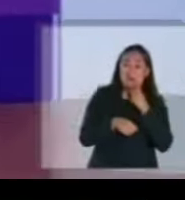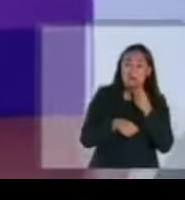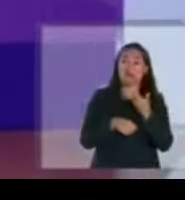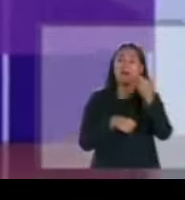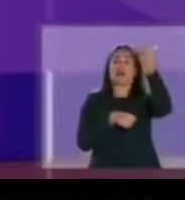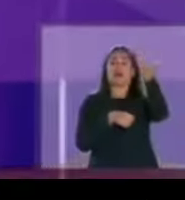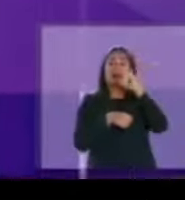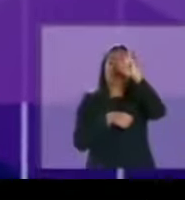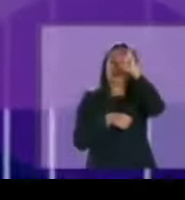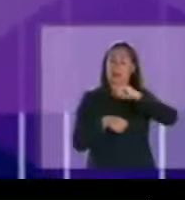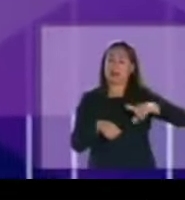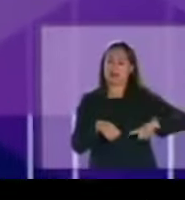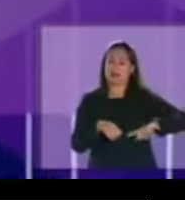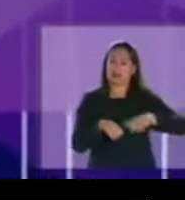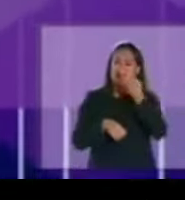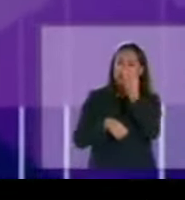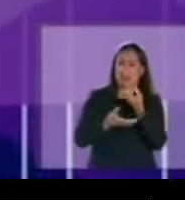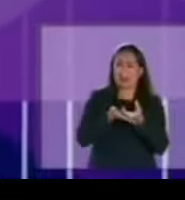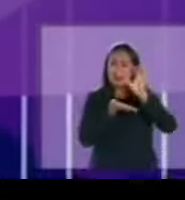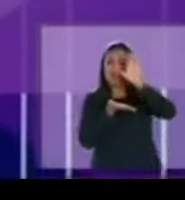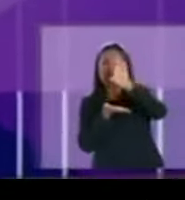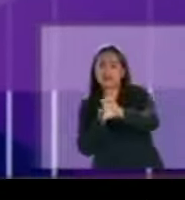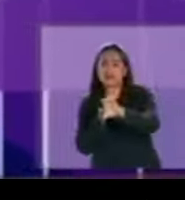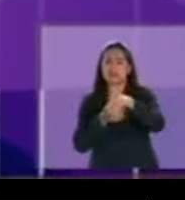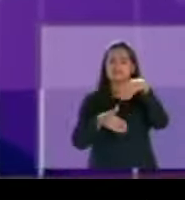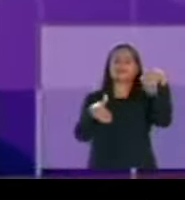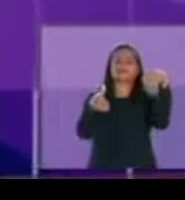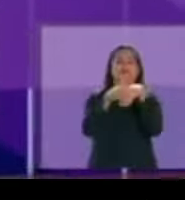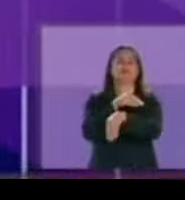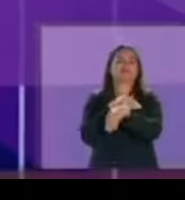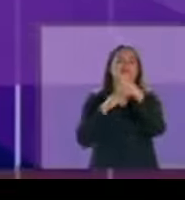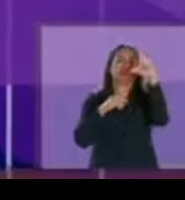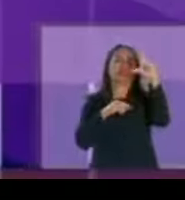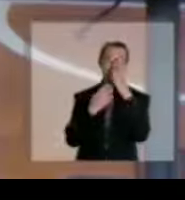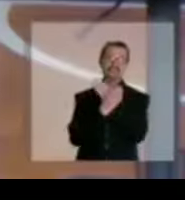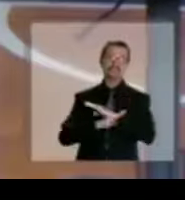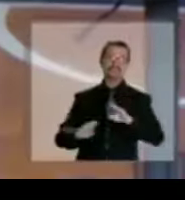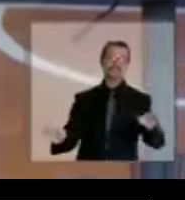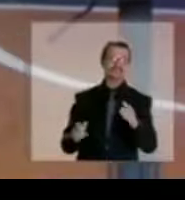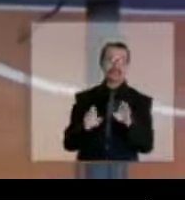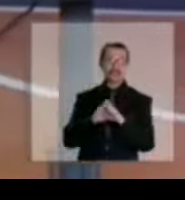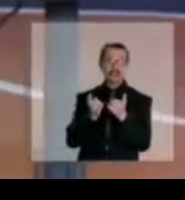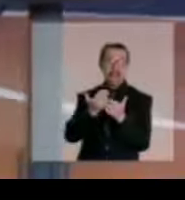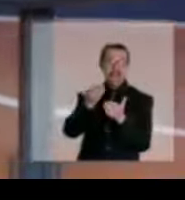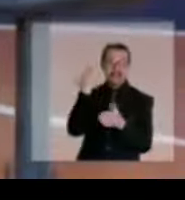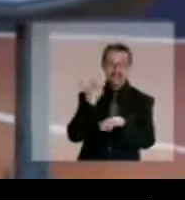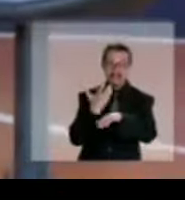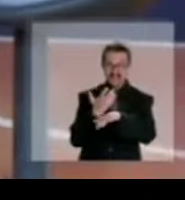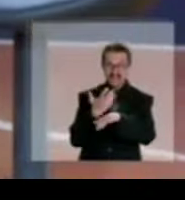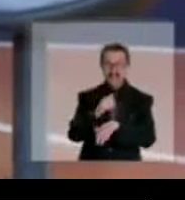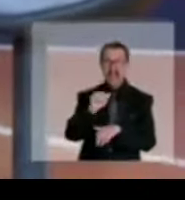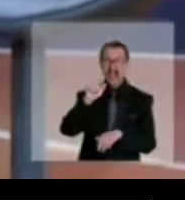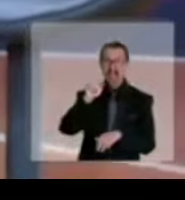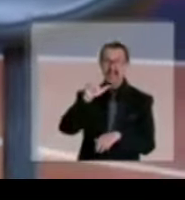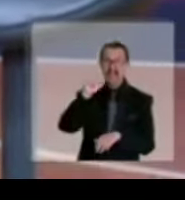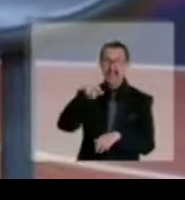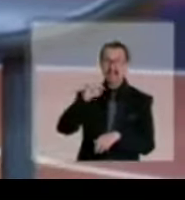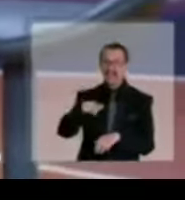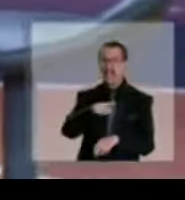las elecciones presidenciales de 2018, 12.6 millones, y que José Antonio Meade,